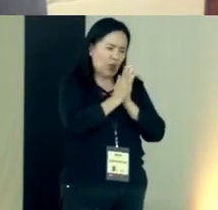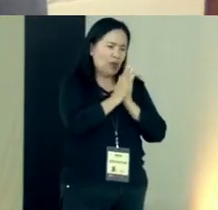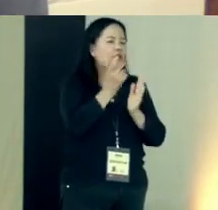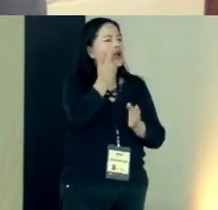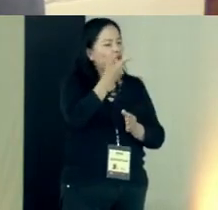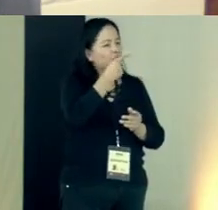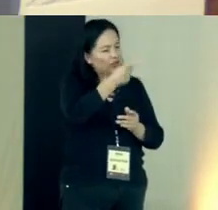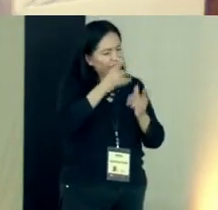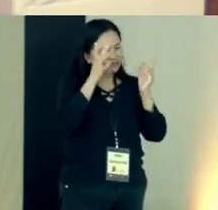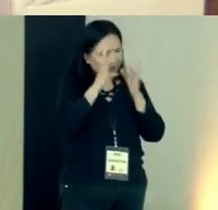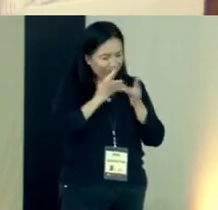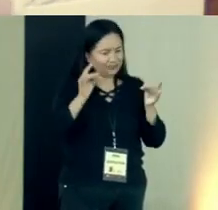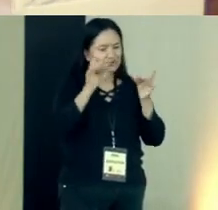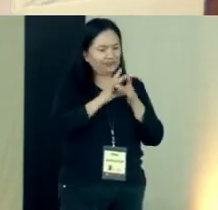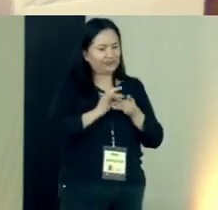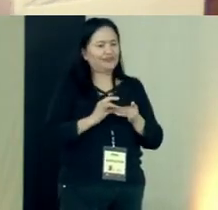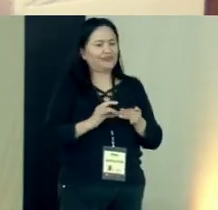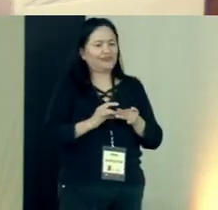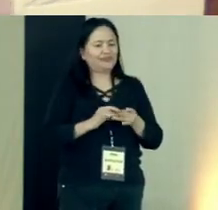que empezaras por